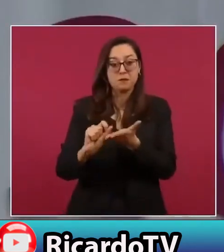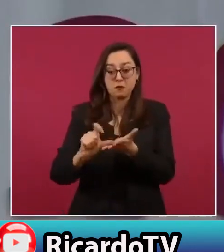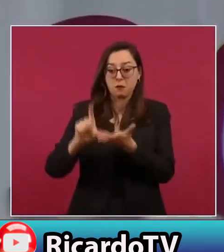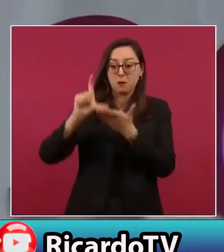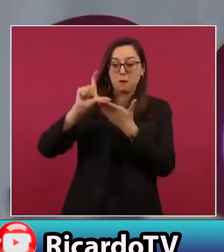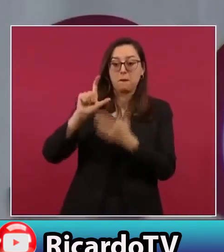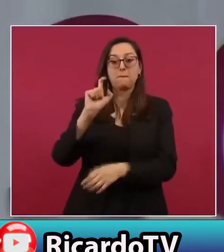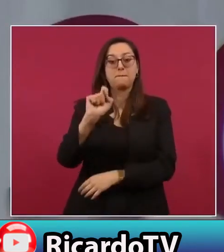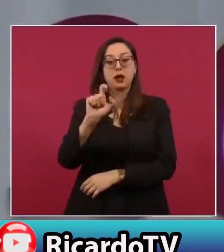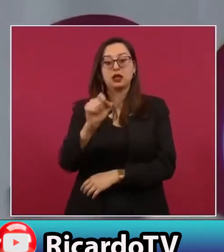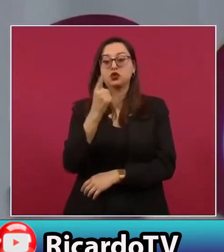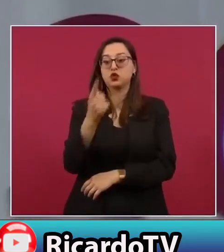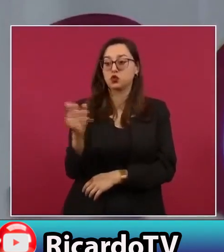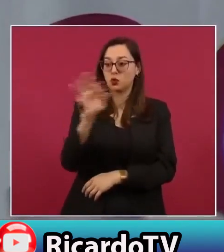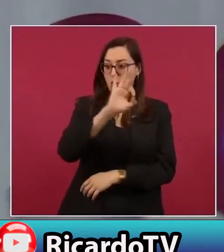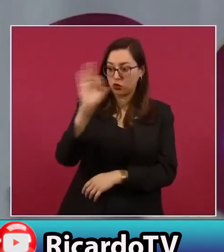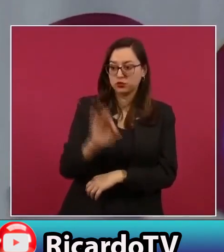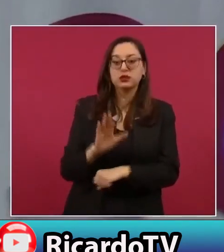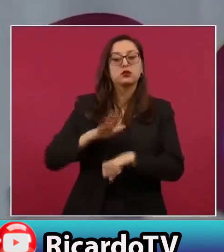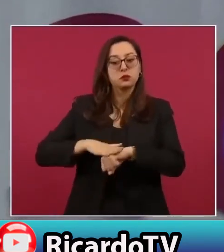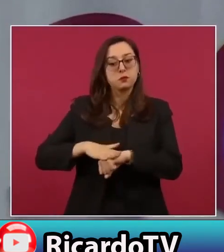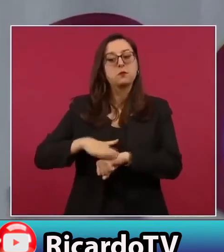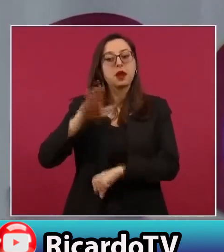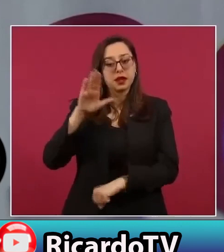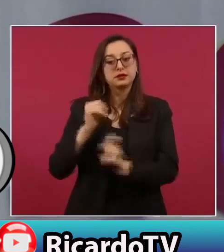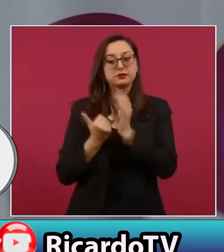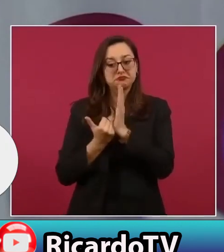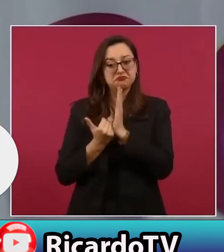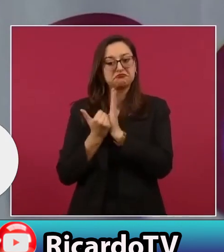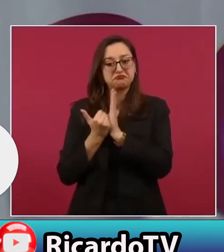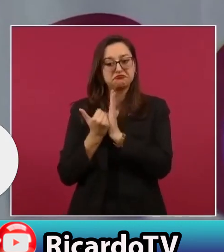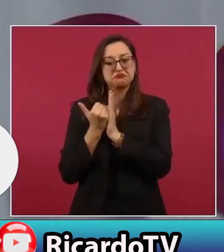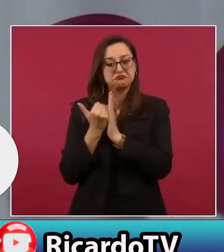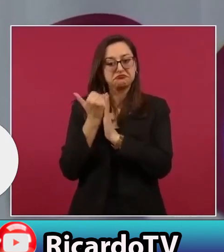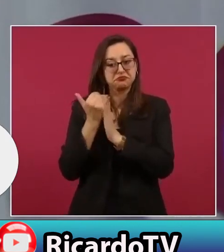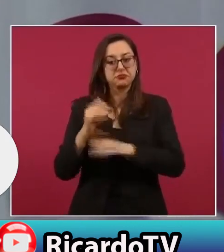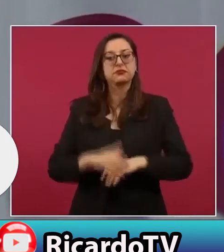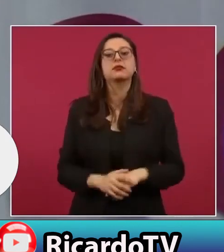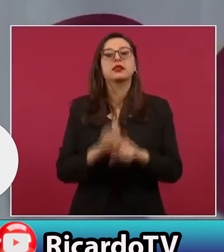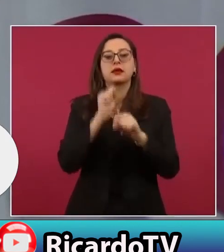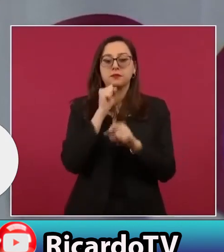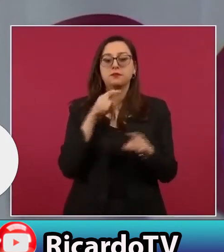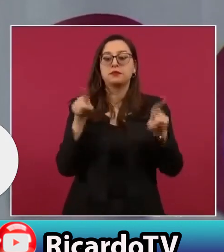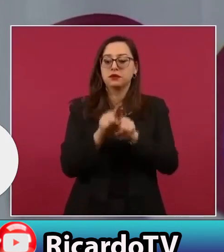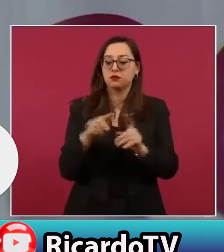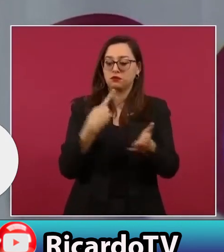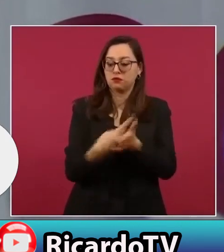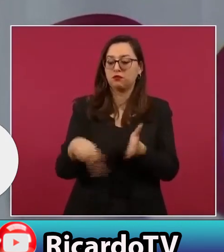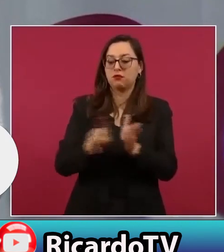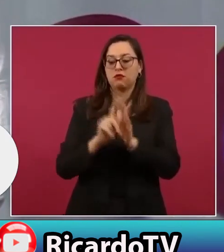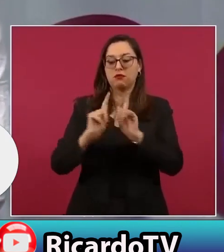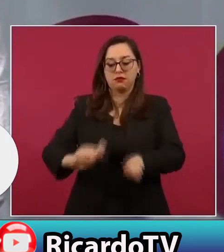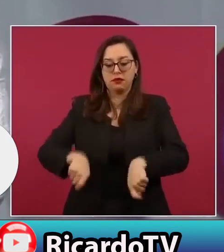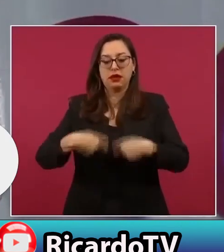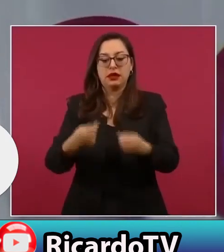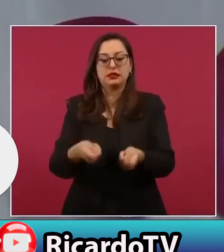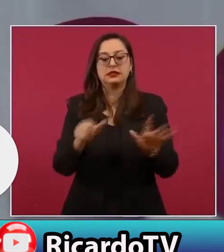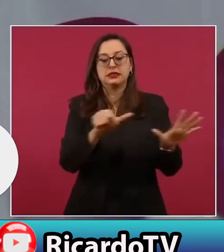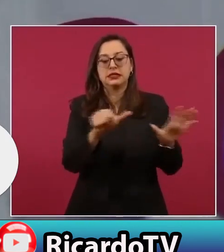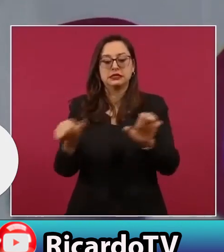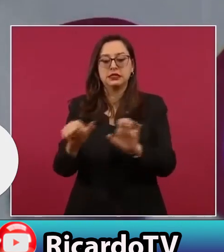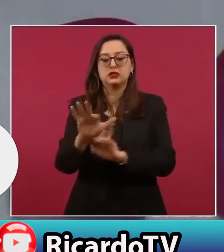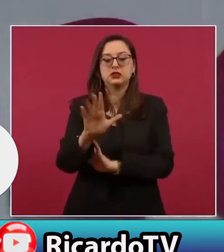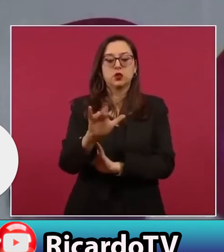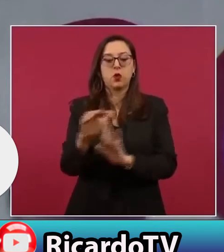en cuatro años se ha otorgado base a 650.000